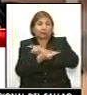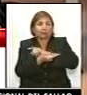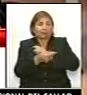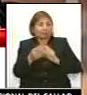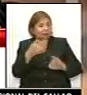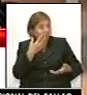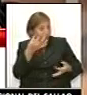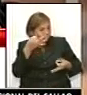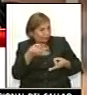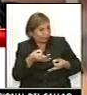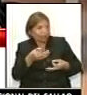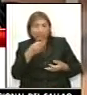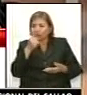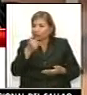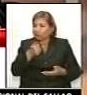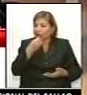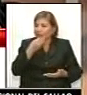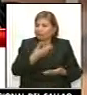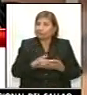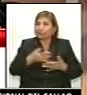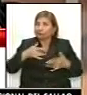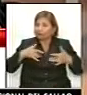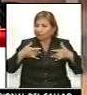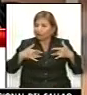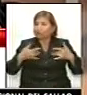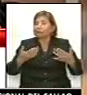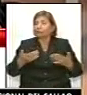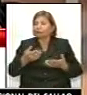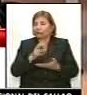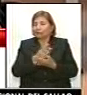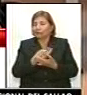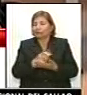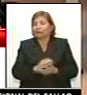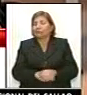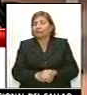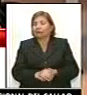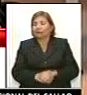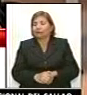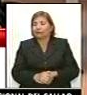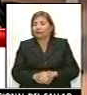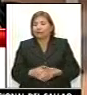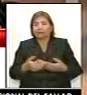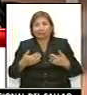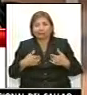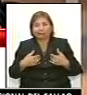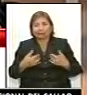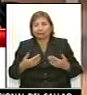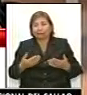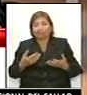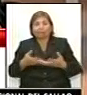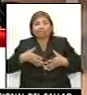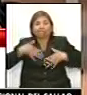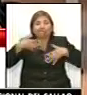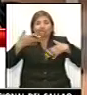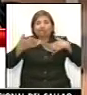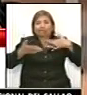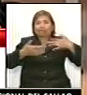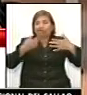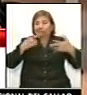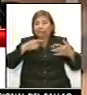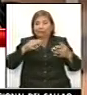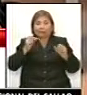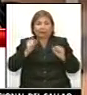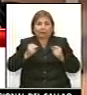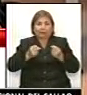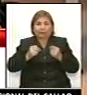Oye, efectivamente te sentías incómodo, ¿no? O sea, efectivamente manifestabas una